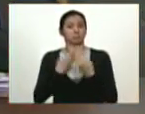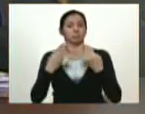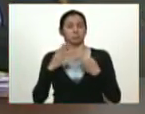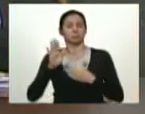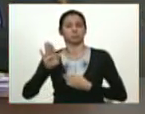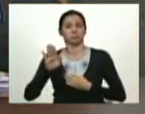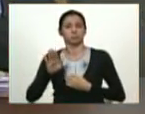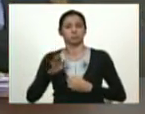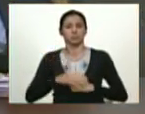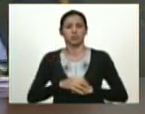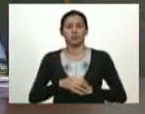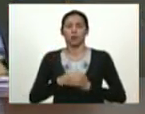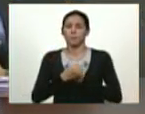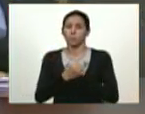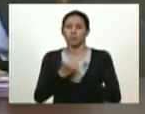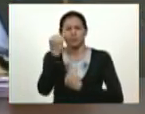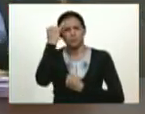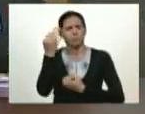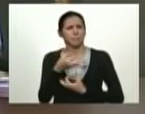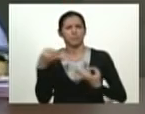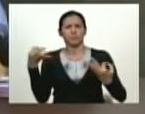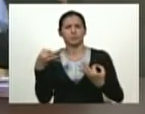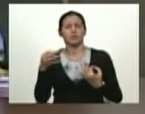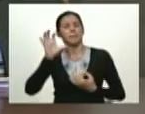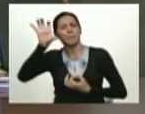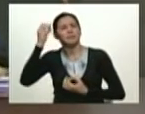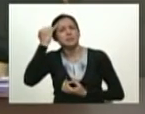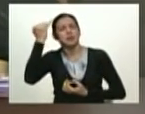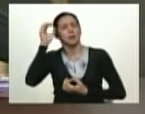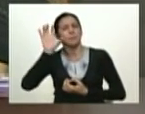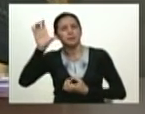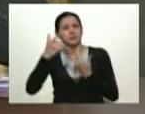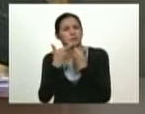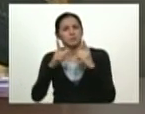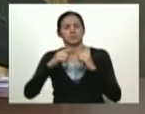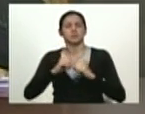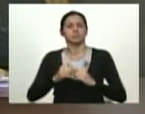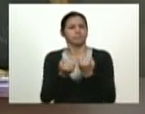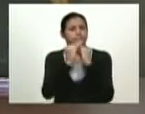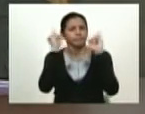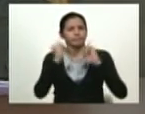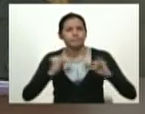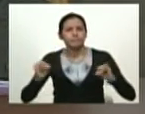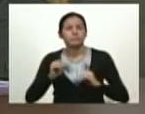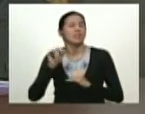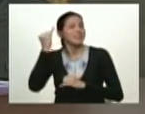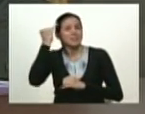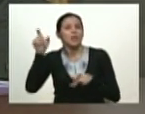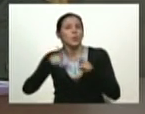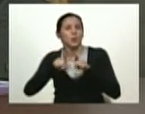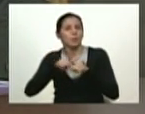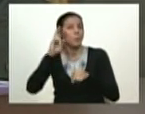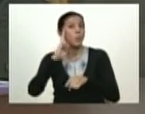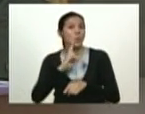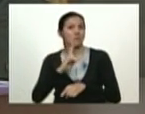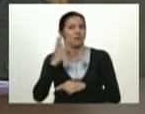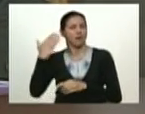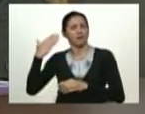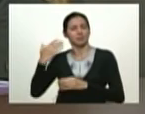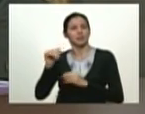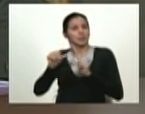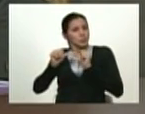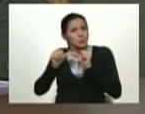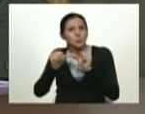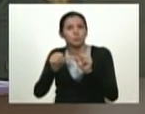la idea maravillosa de una patria libre, soberana, próspera, feliz de nuestro libertador Simón Bolívar. ¿Cómo va a